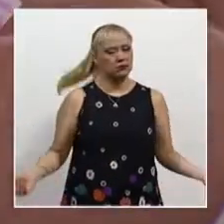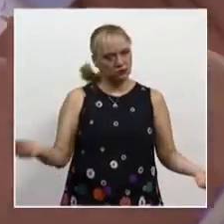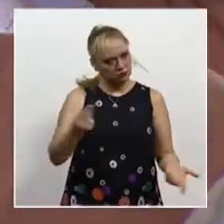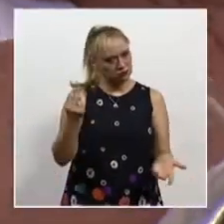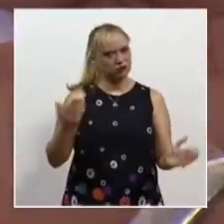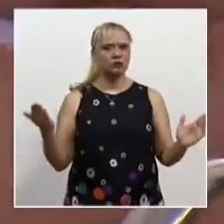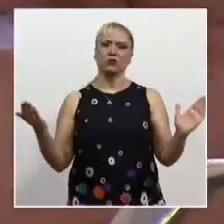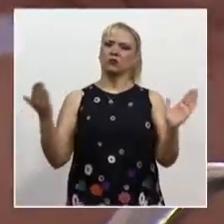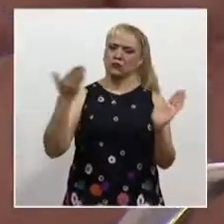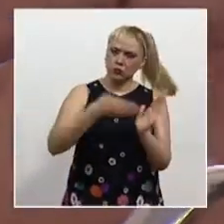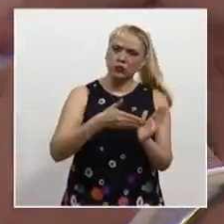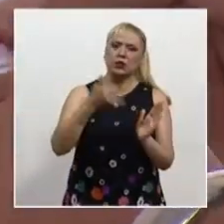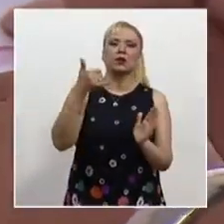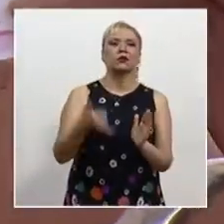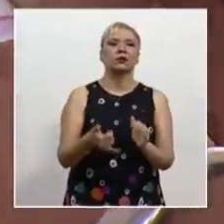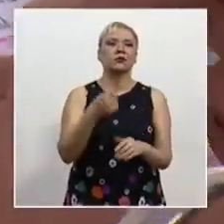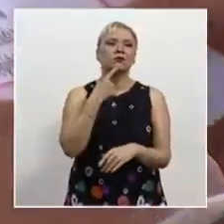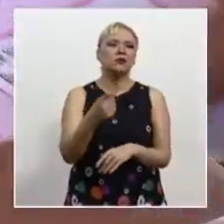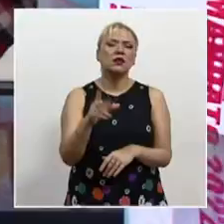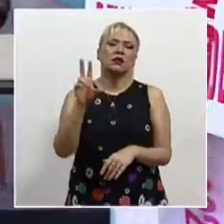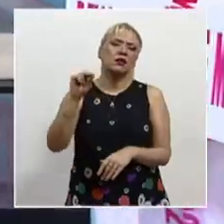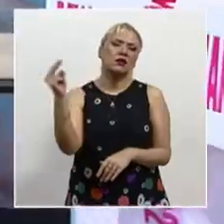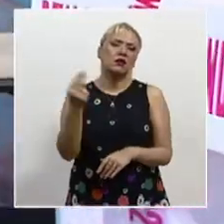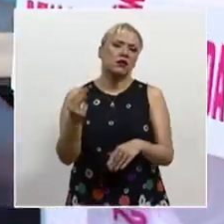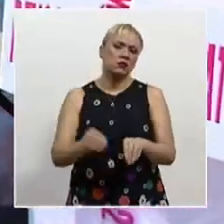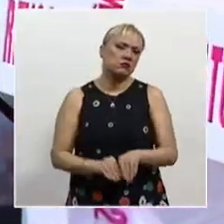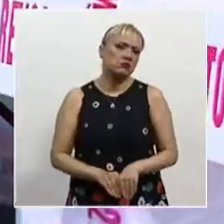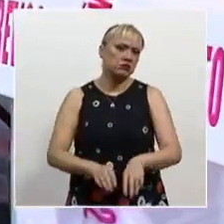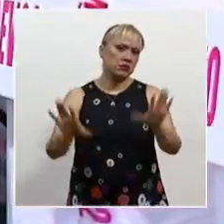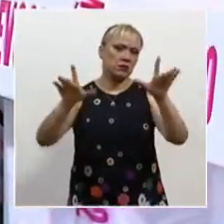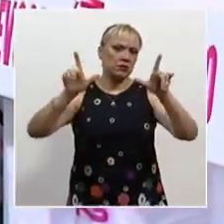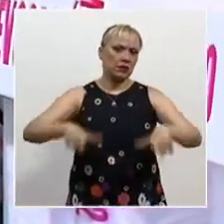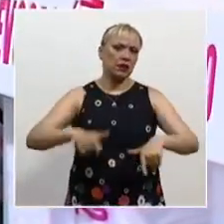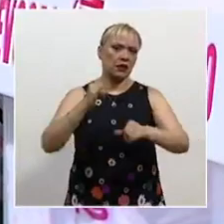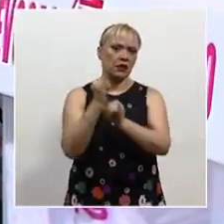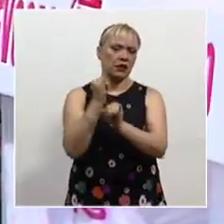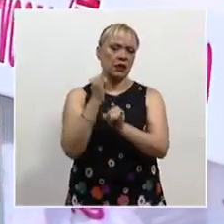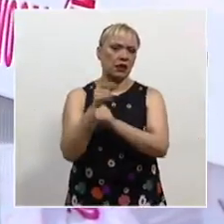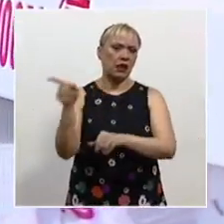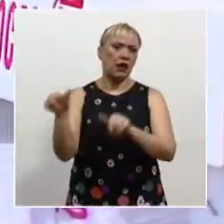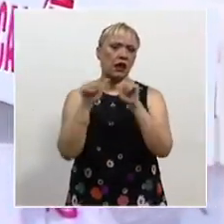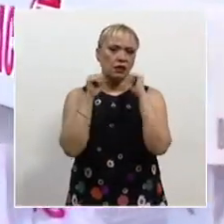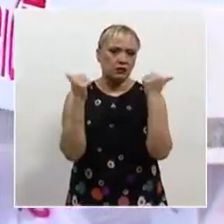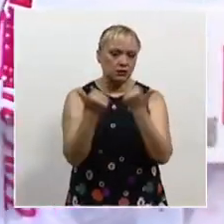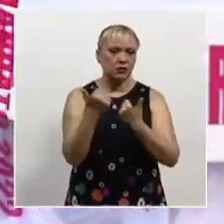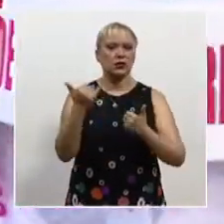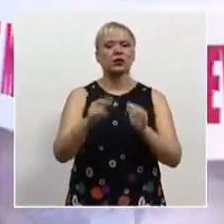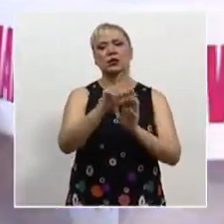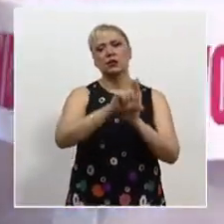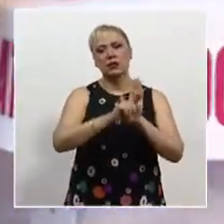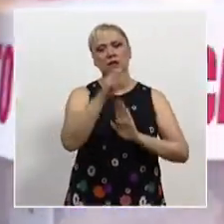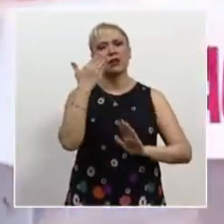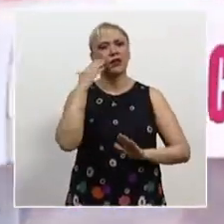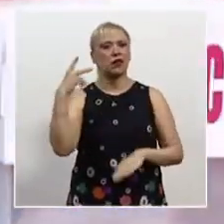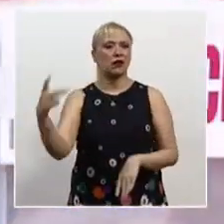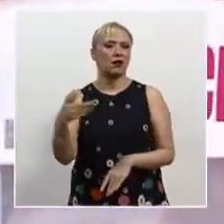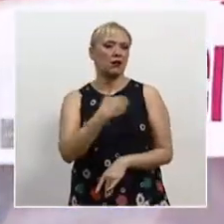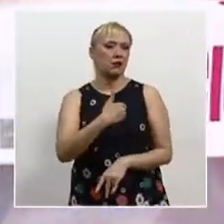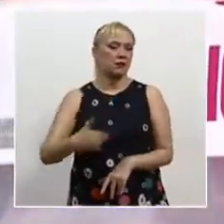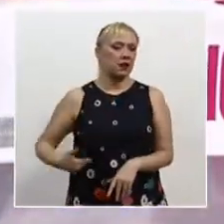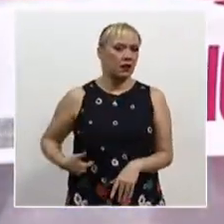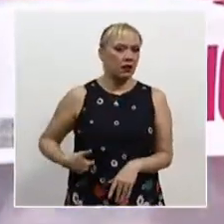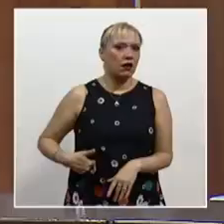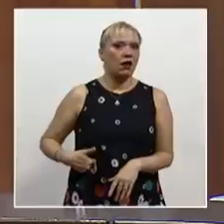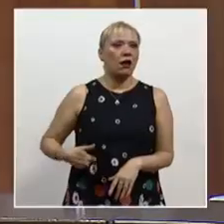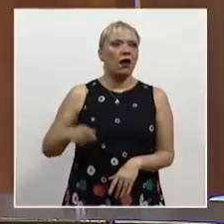la multa, pero considera innecesario que se publique en la página de internet de la asociación y en las redes sociales de su presidente un